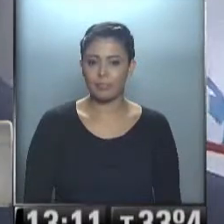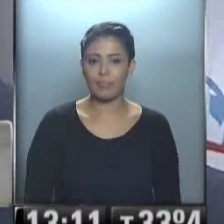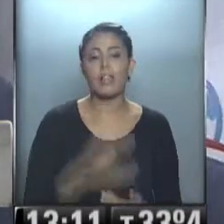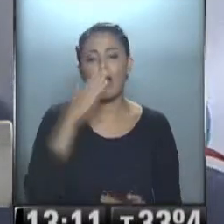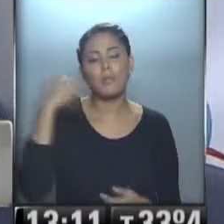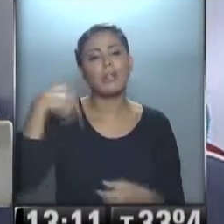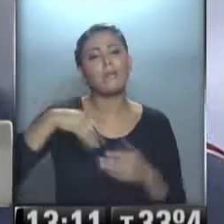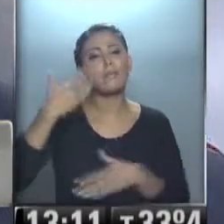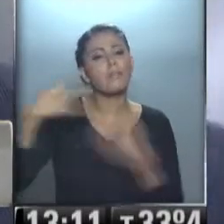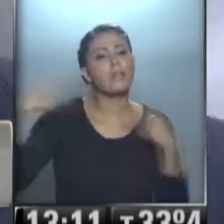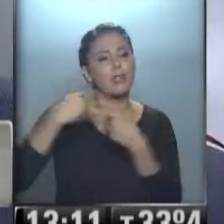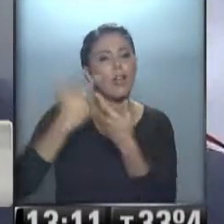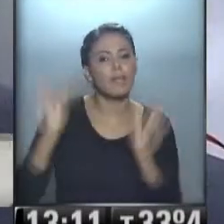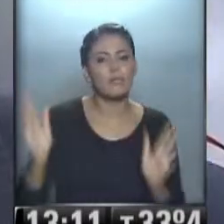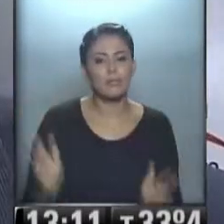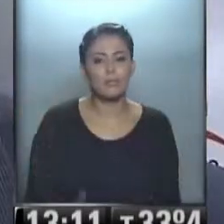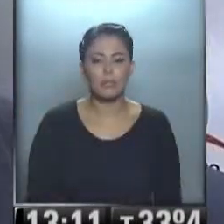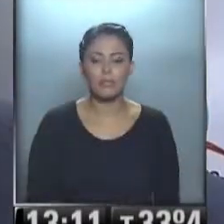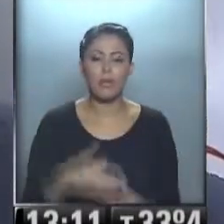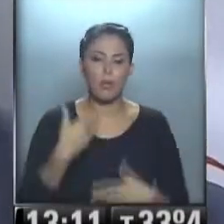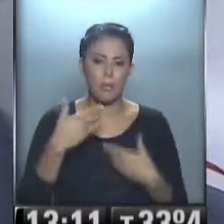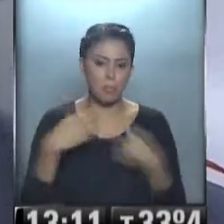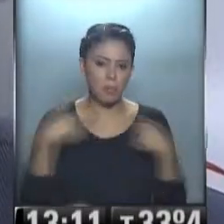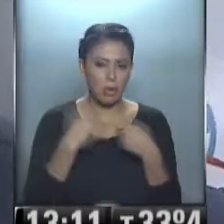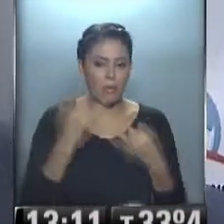A abrir, pero bueno, buen